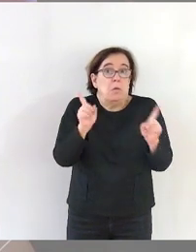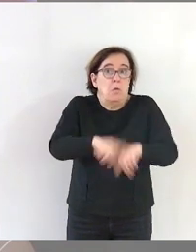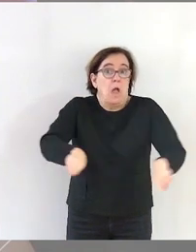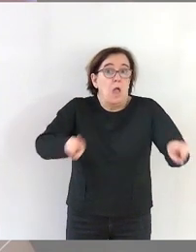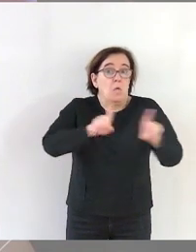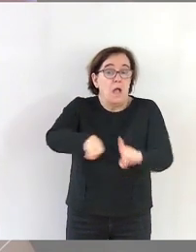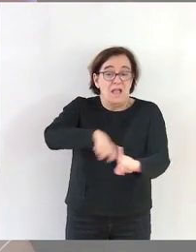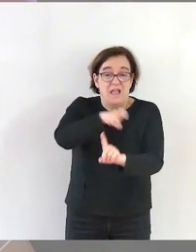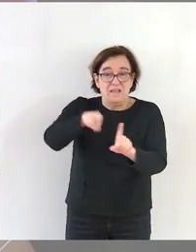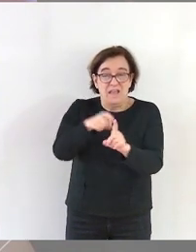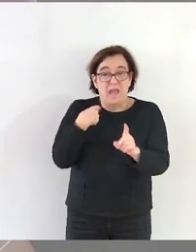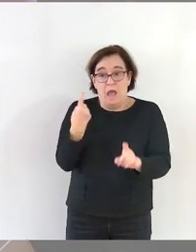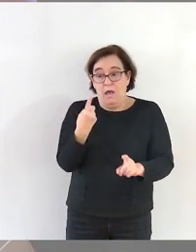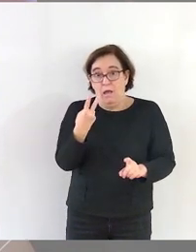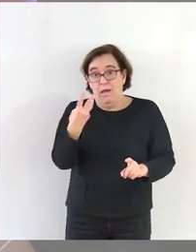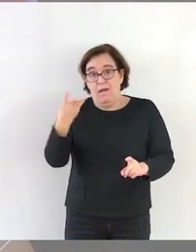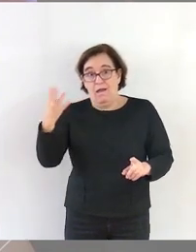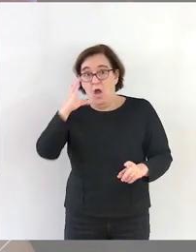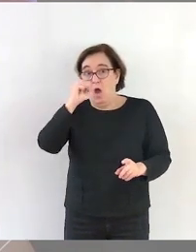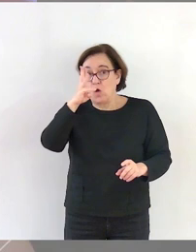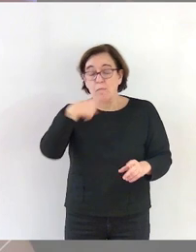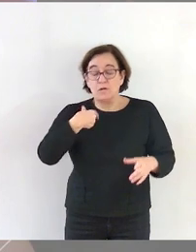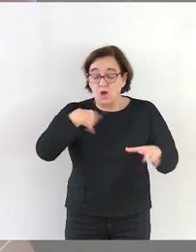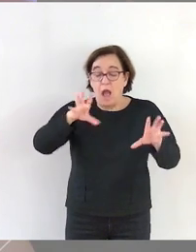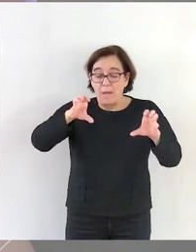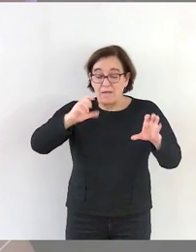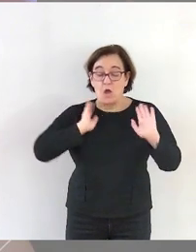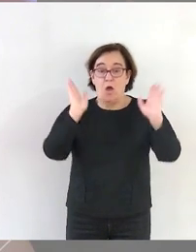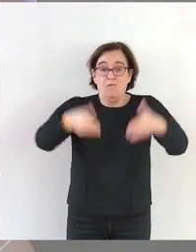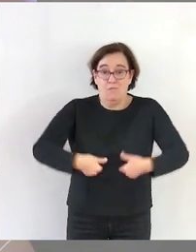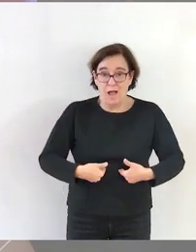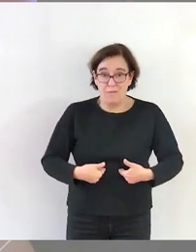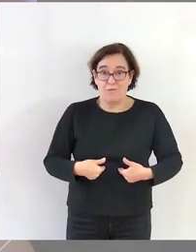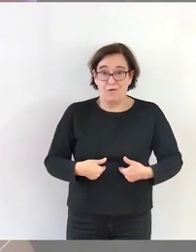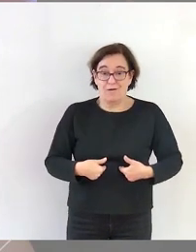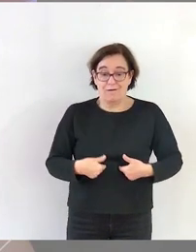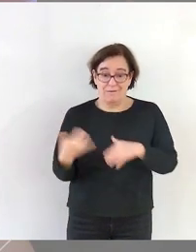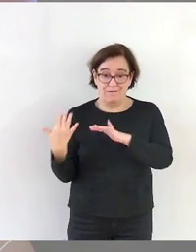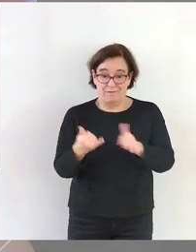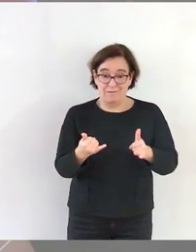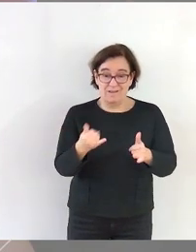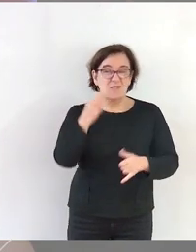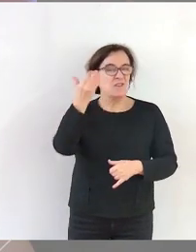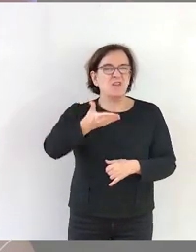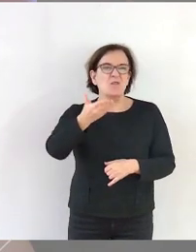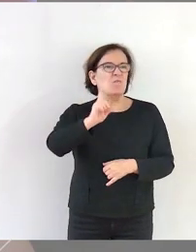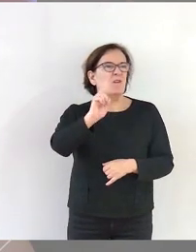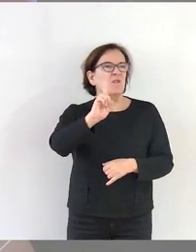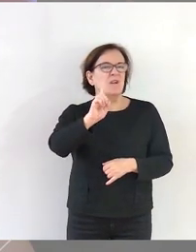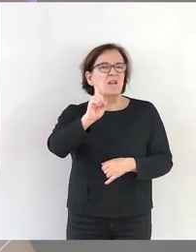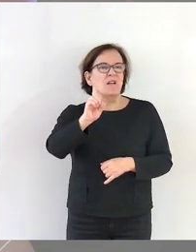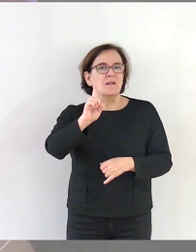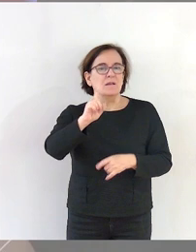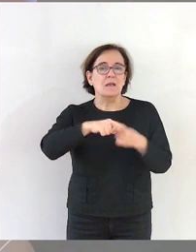después de unas cuantas cop yo ya he aprendido a cuando vuelvo aquí decir a ver lo importante no es tanto si la